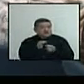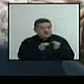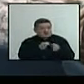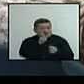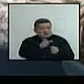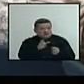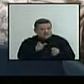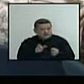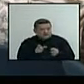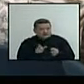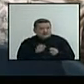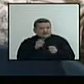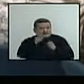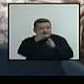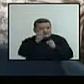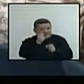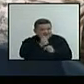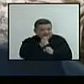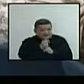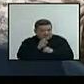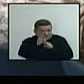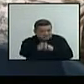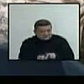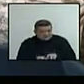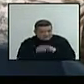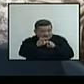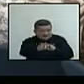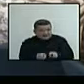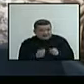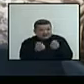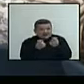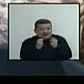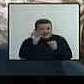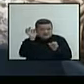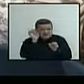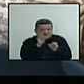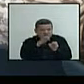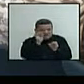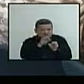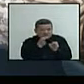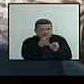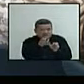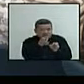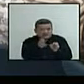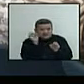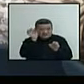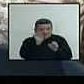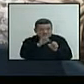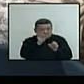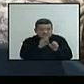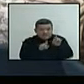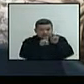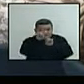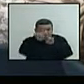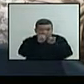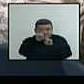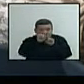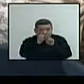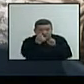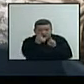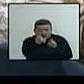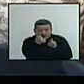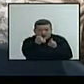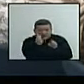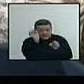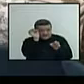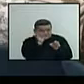mundo agrícola con la imagen de la semilla. Si la semilla de trigo, si el granito de